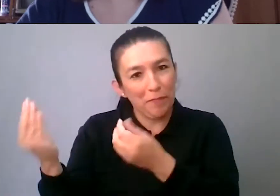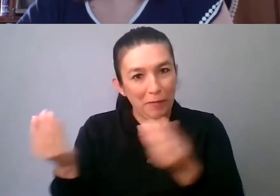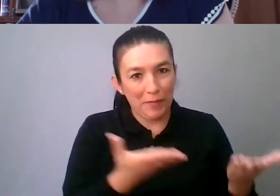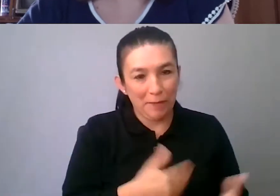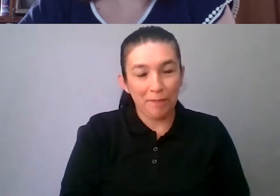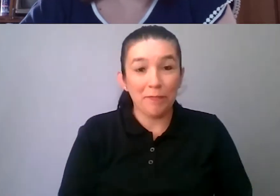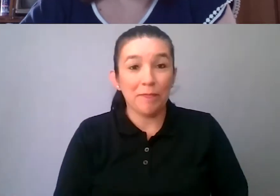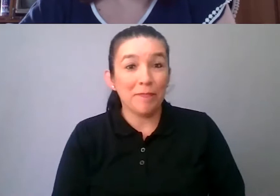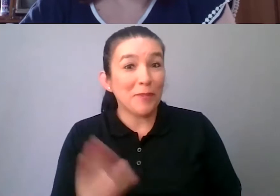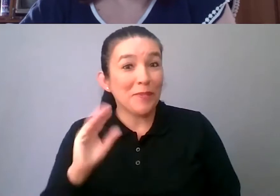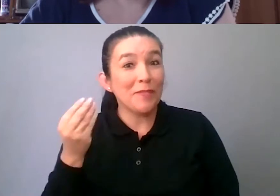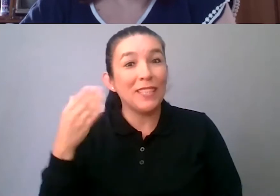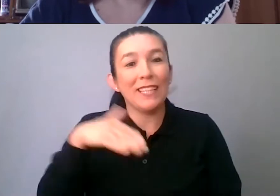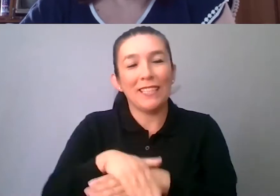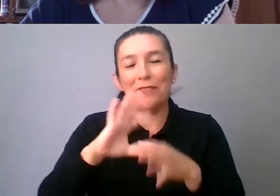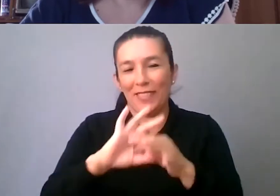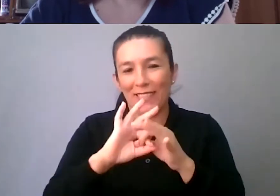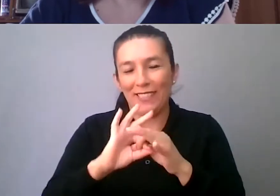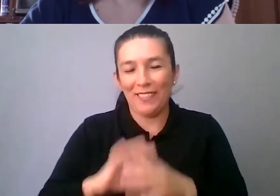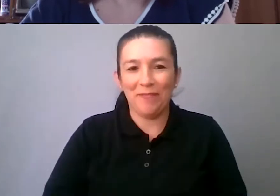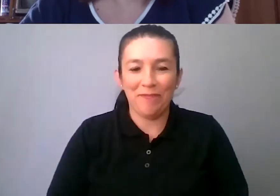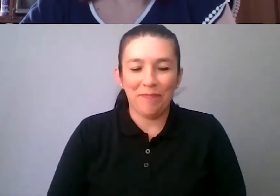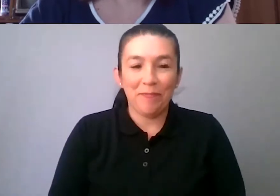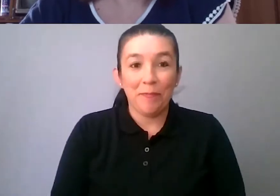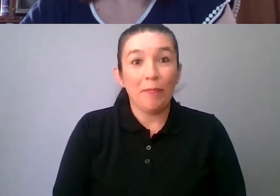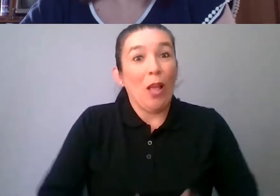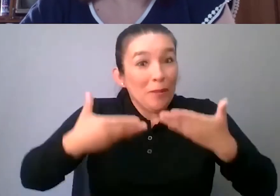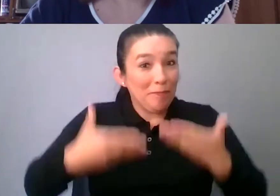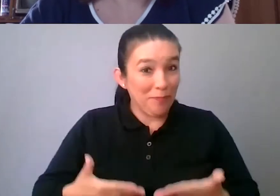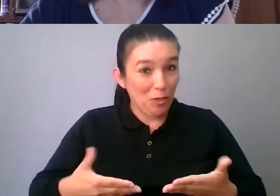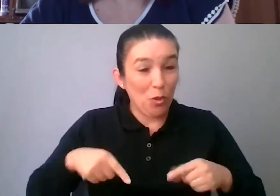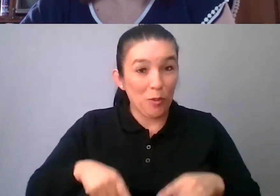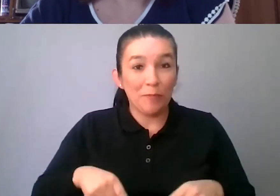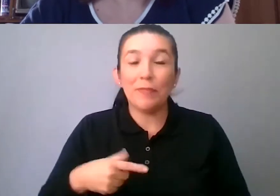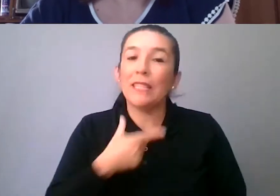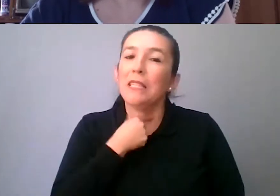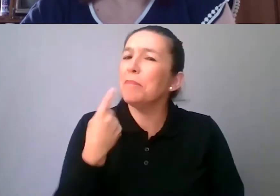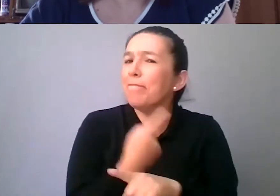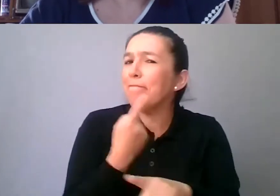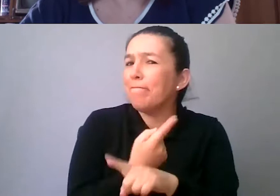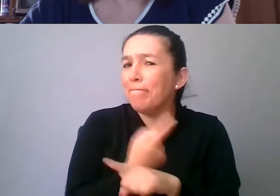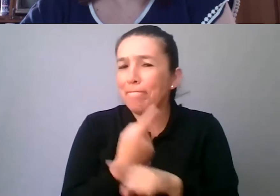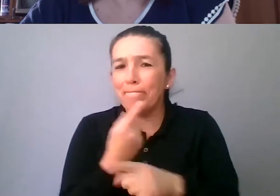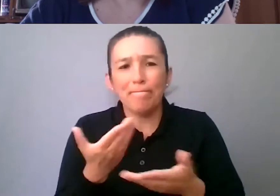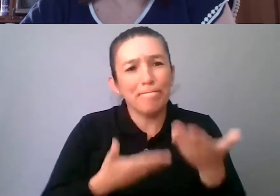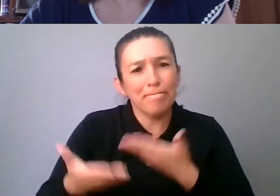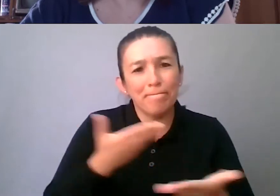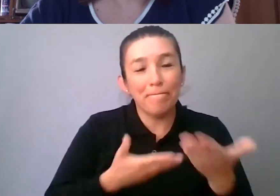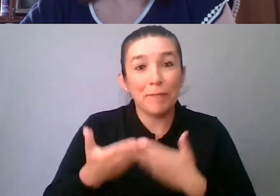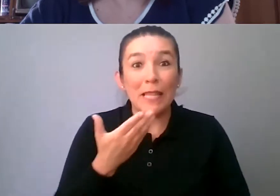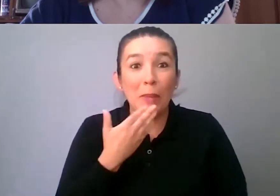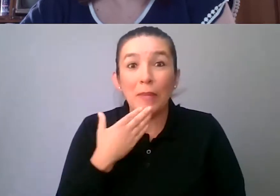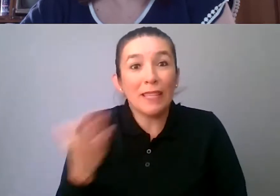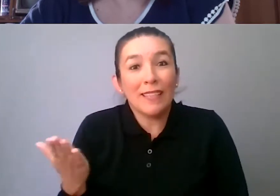Hola, muchas Muchas gracias. gracias, buenas tardes. Hoy día queremos conversar y